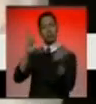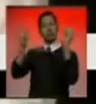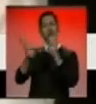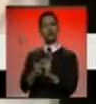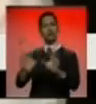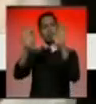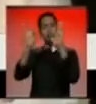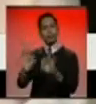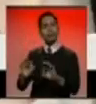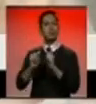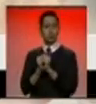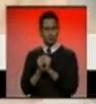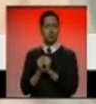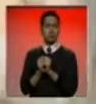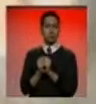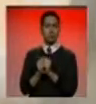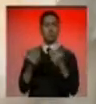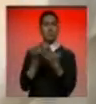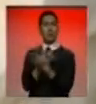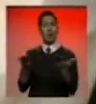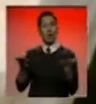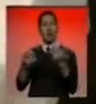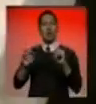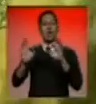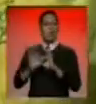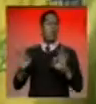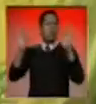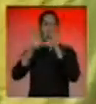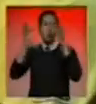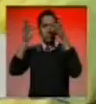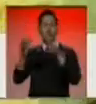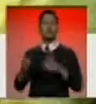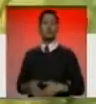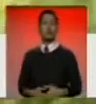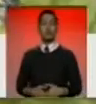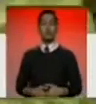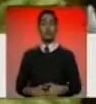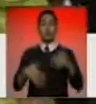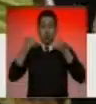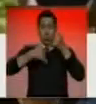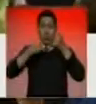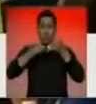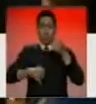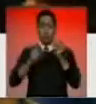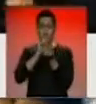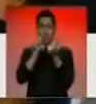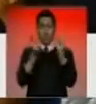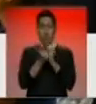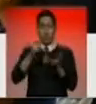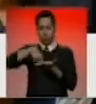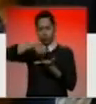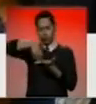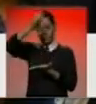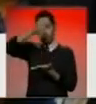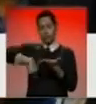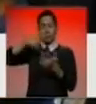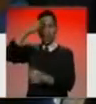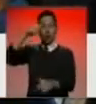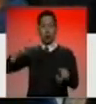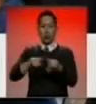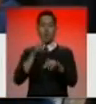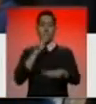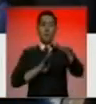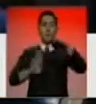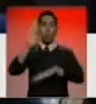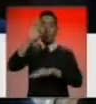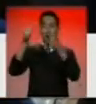actores del cambio de la matriz productiva, son parte esencial. Al finalizar el encuentro, Glass firmó un acuerdo donde se compromete a seguir respaldando